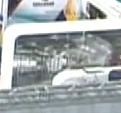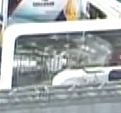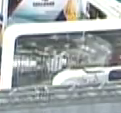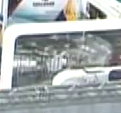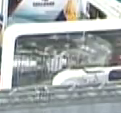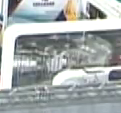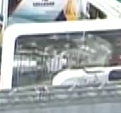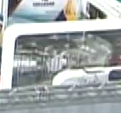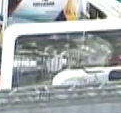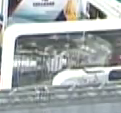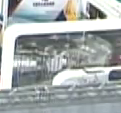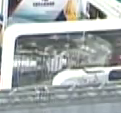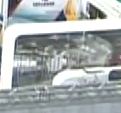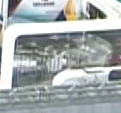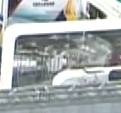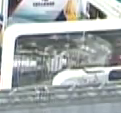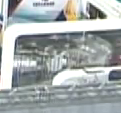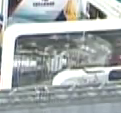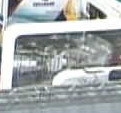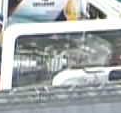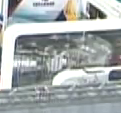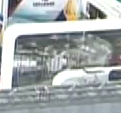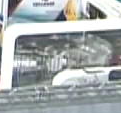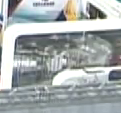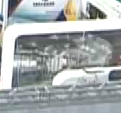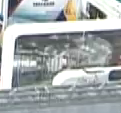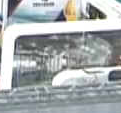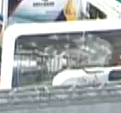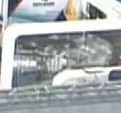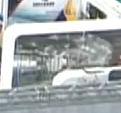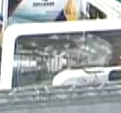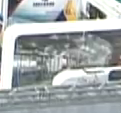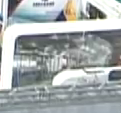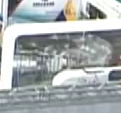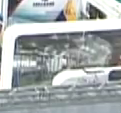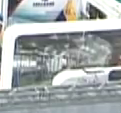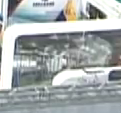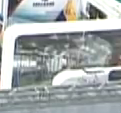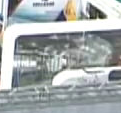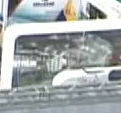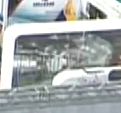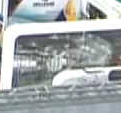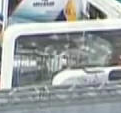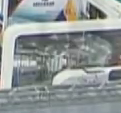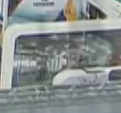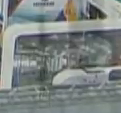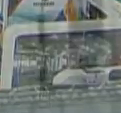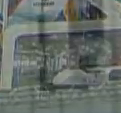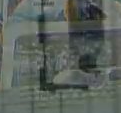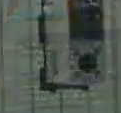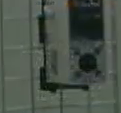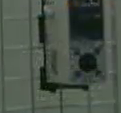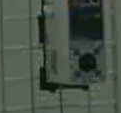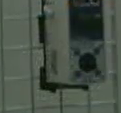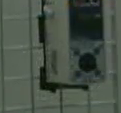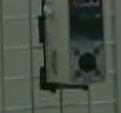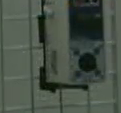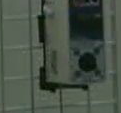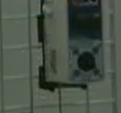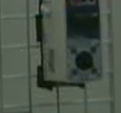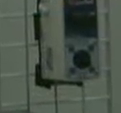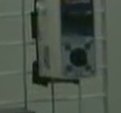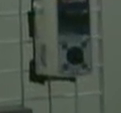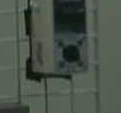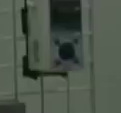precisado el jefe de Estado venezolano, Nicolás Maduro. A Venezuela no la para nadie, ni la rodilla, ningún